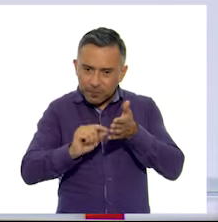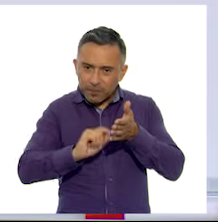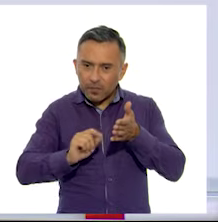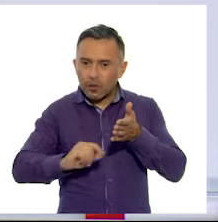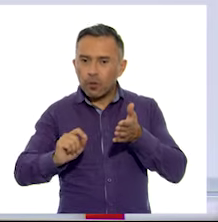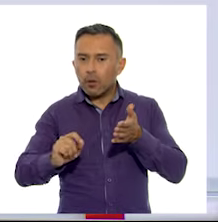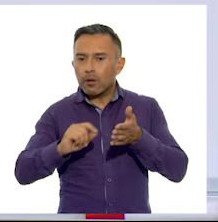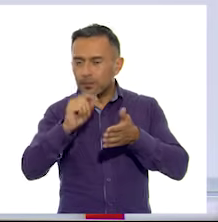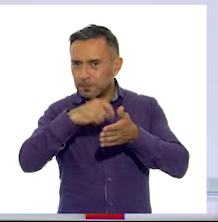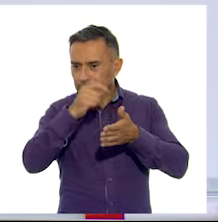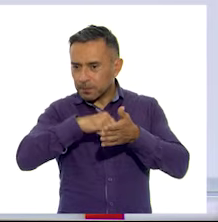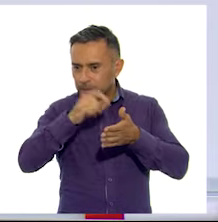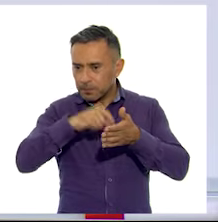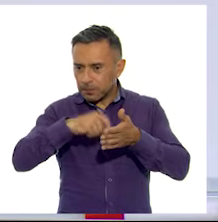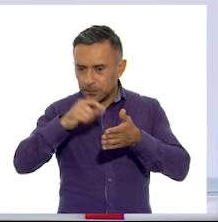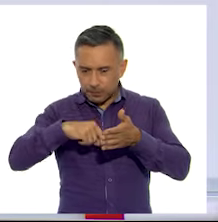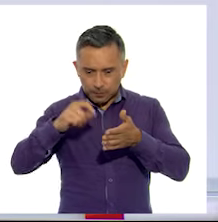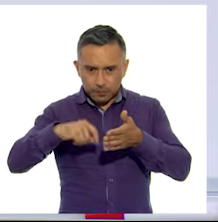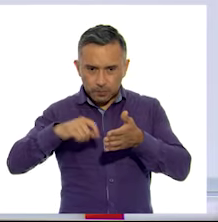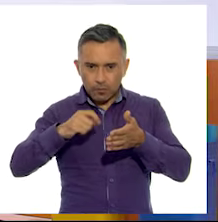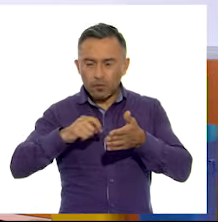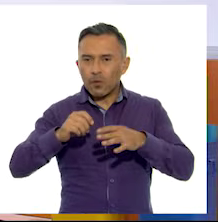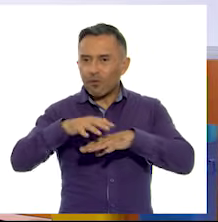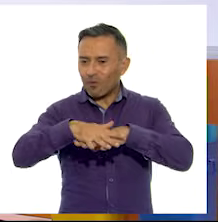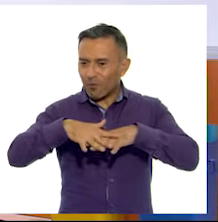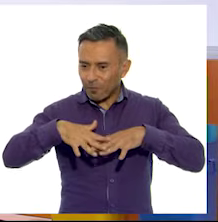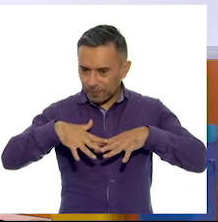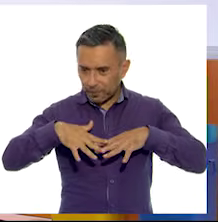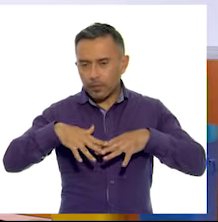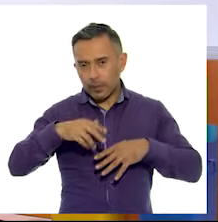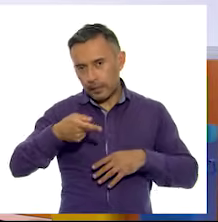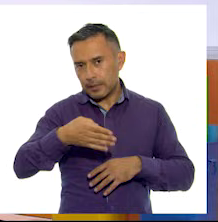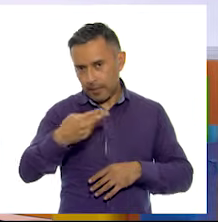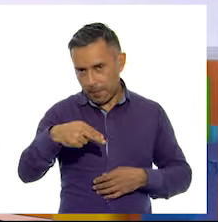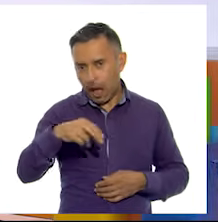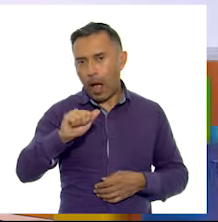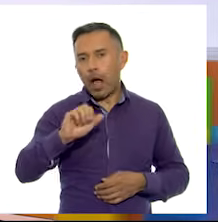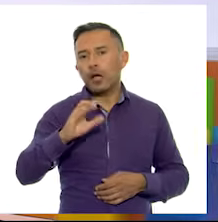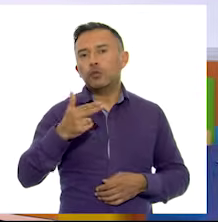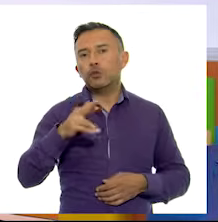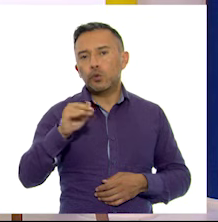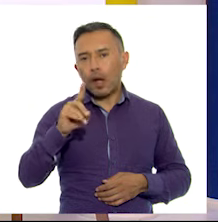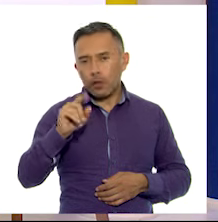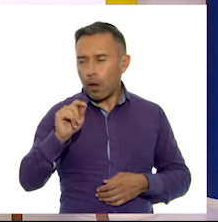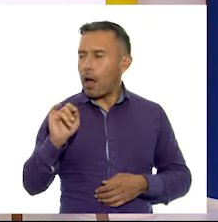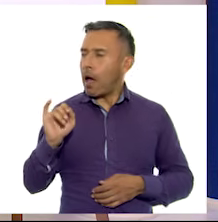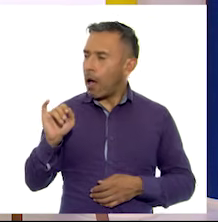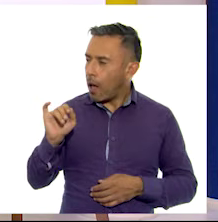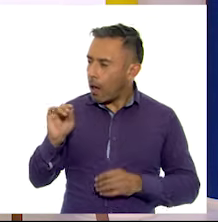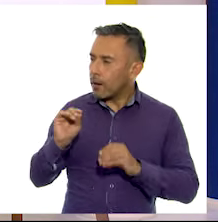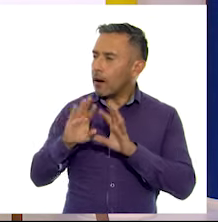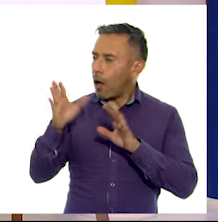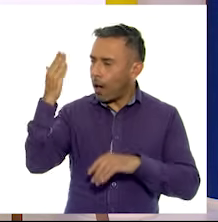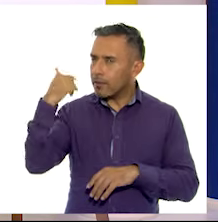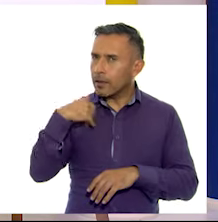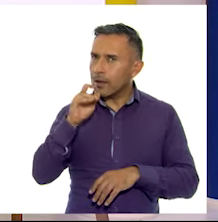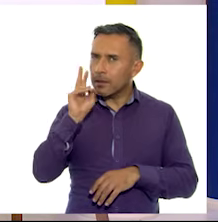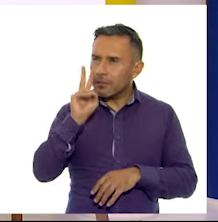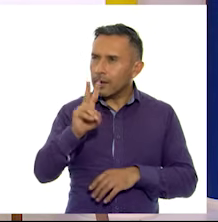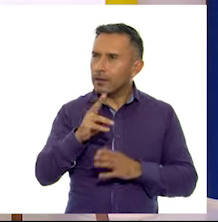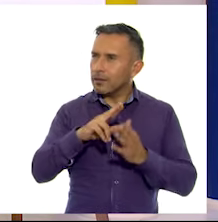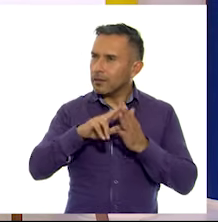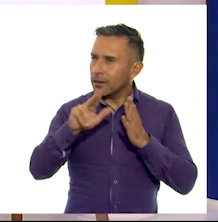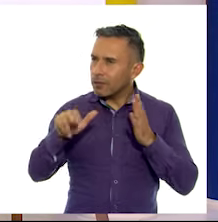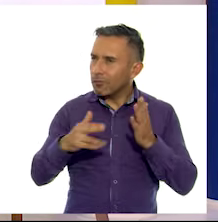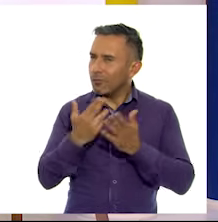texturas, sombras, ¿no? Algún tipo de patrón, etcétera. Claro, lo he visto en algunas ilustraciones, sobre todo como lo